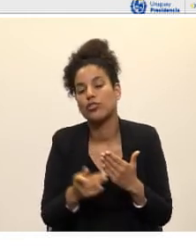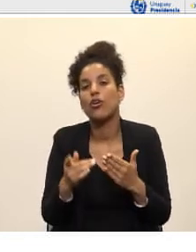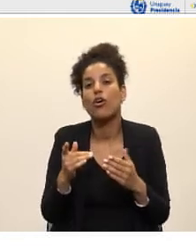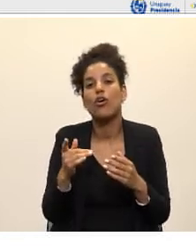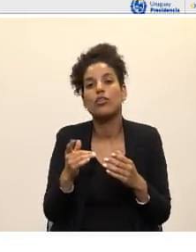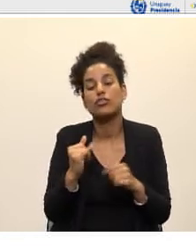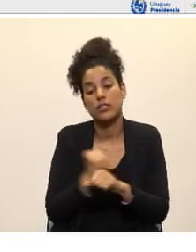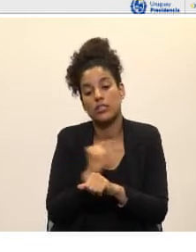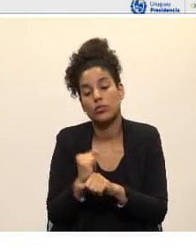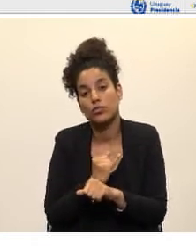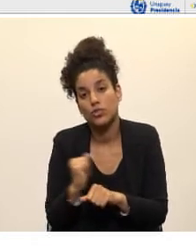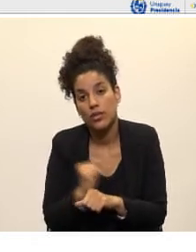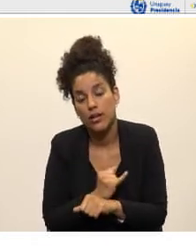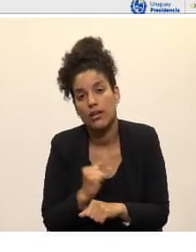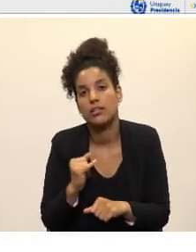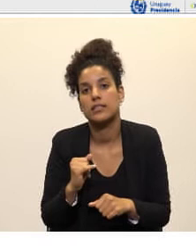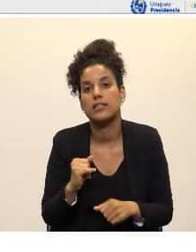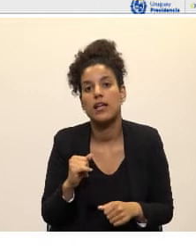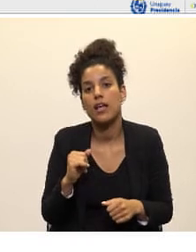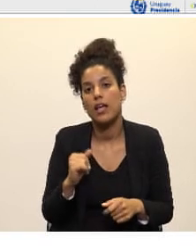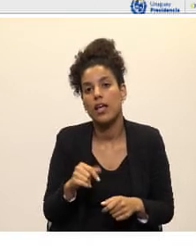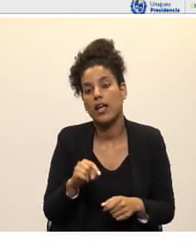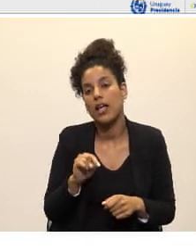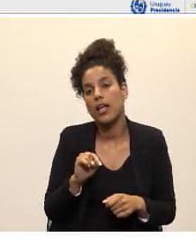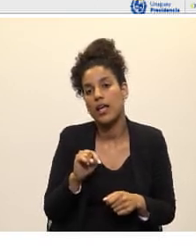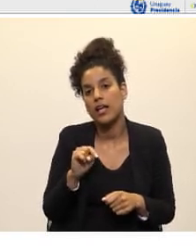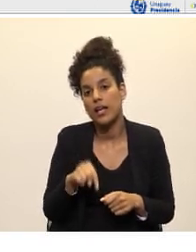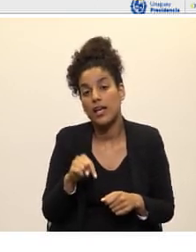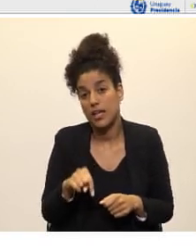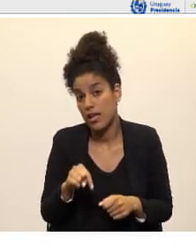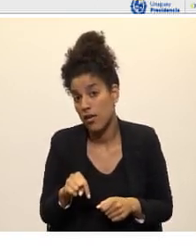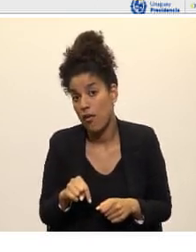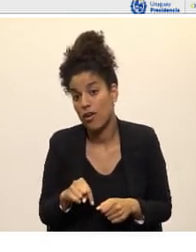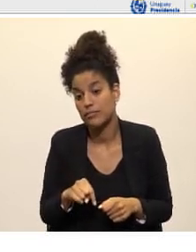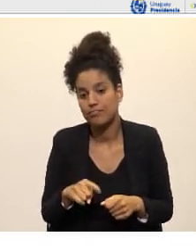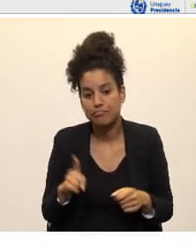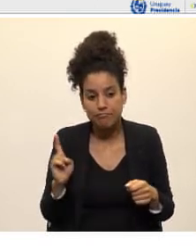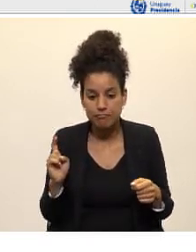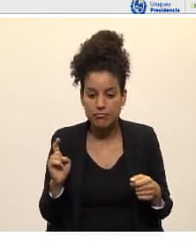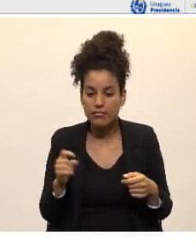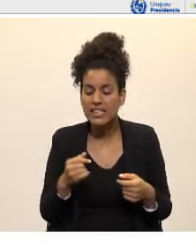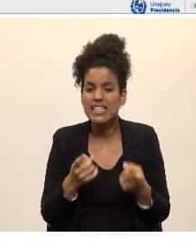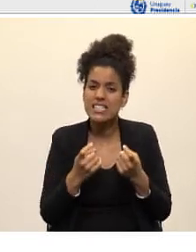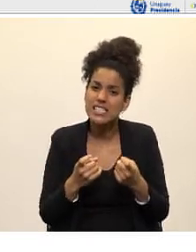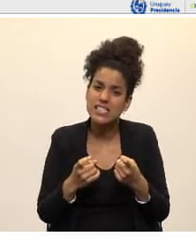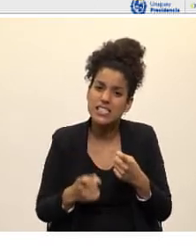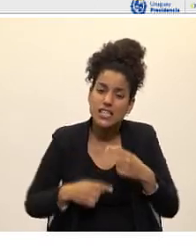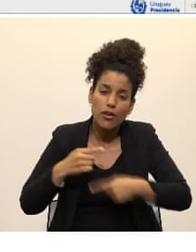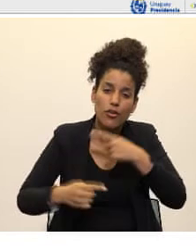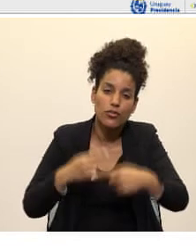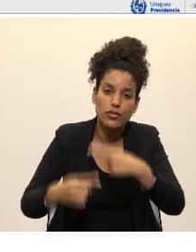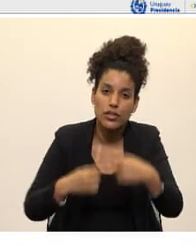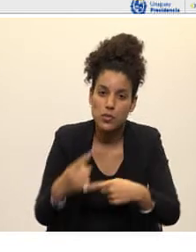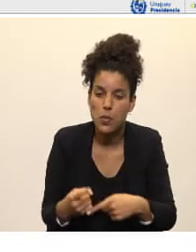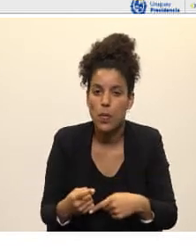institucionales que hoy se revisitan en función de todo lo que ha ocurrido, pero sobre todo vuelvo a esta idea